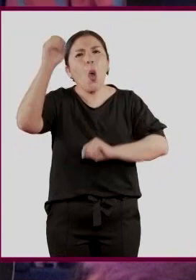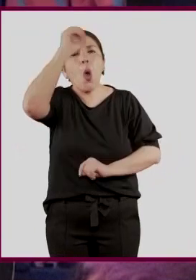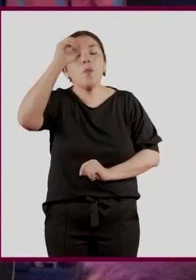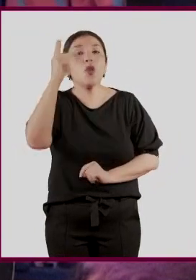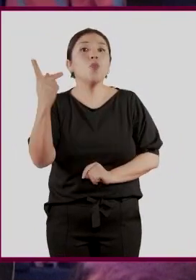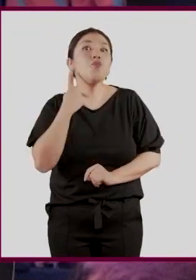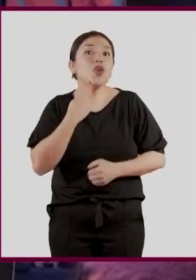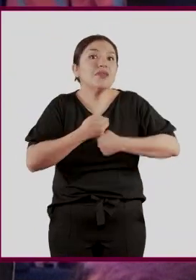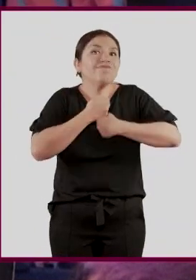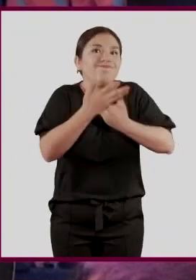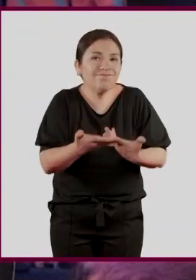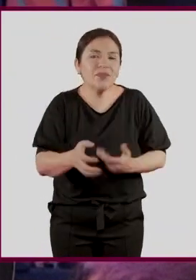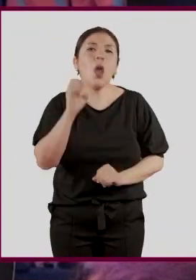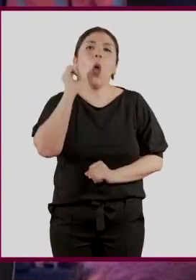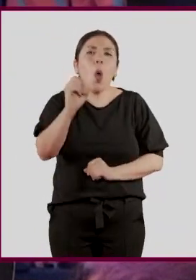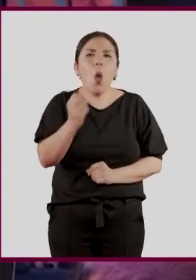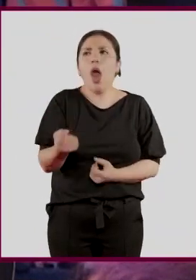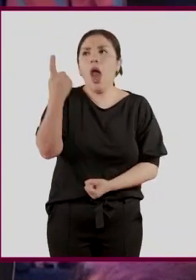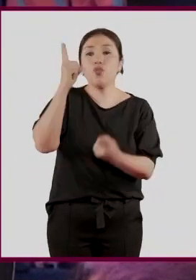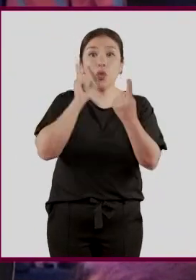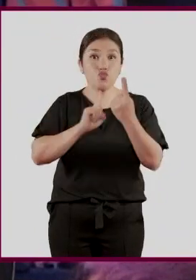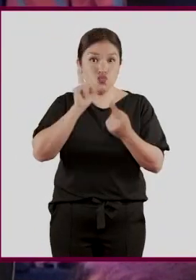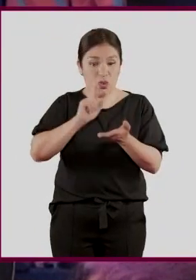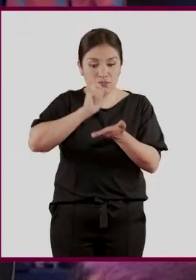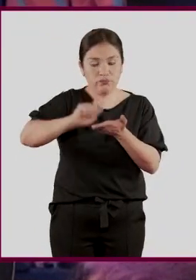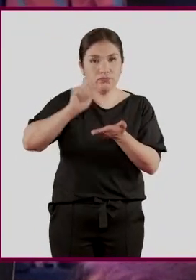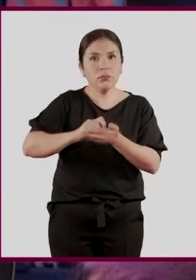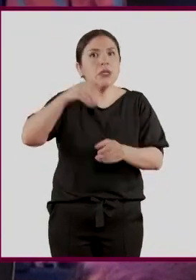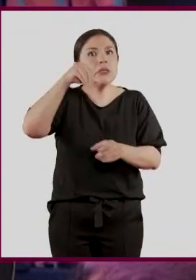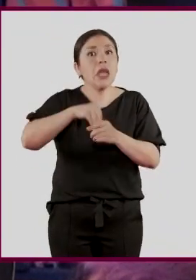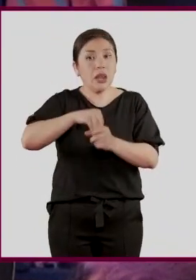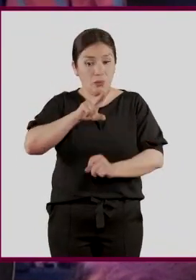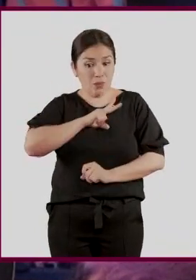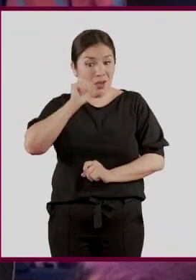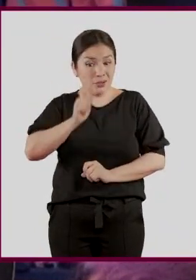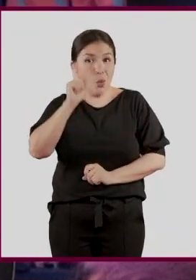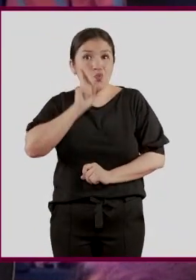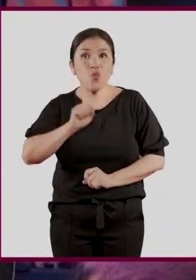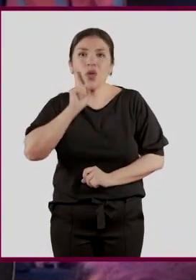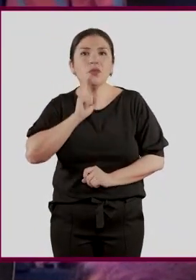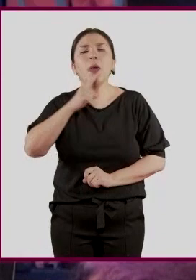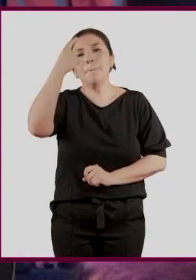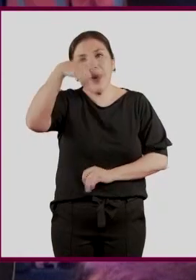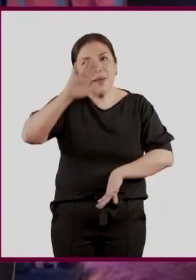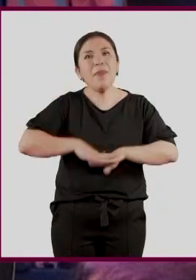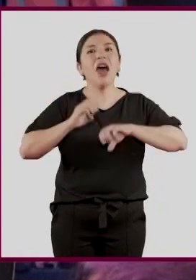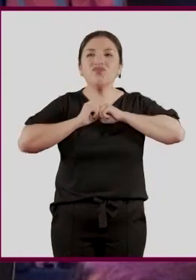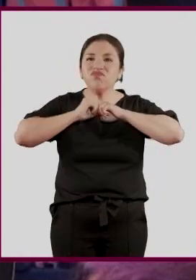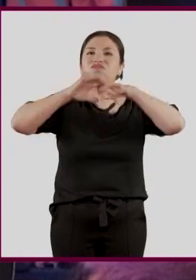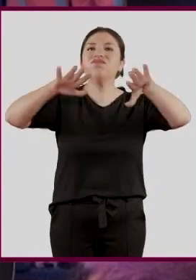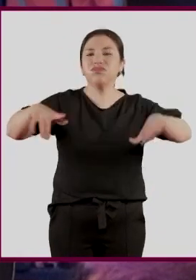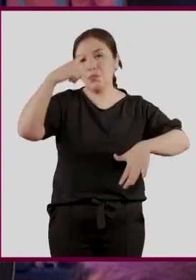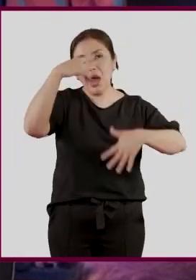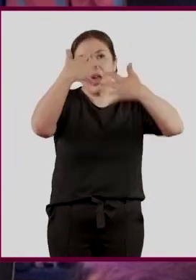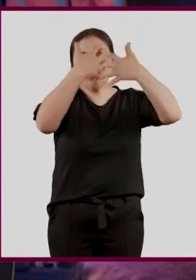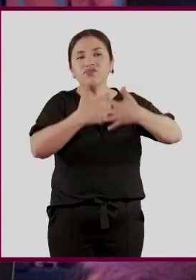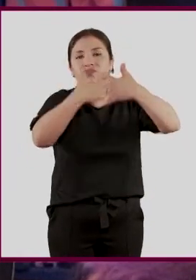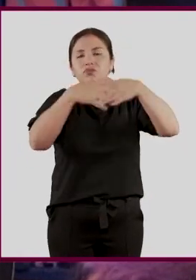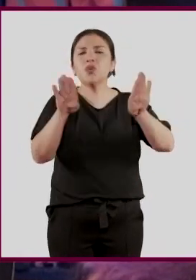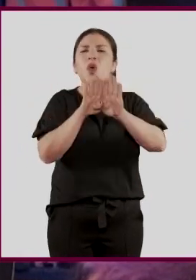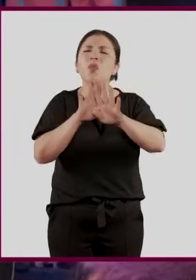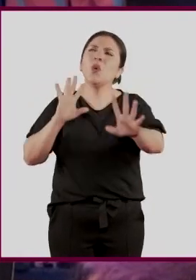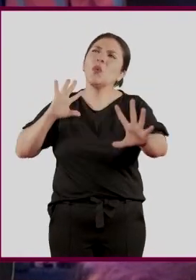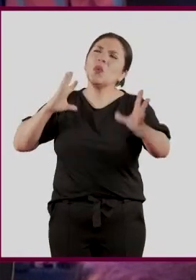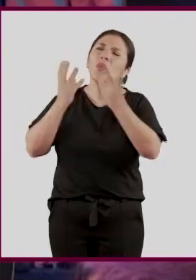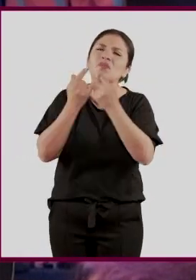ciertas opiniones políticas. Incluso hay autoras que ocultan ser mujeres para poder tener mayor repercusión en